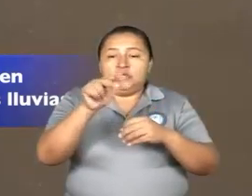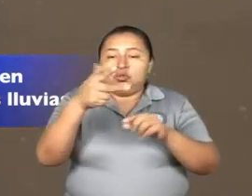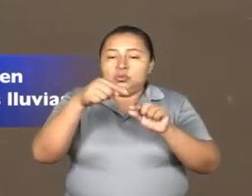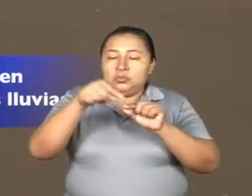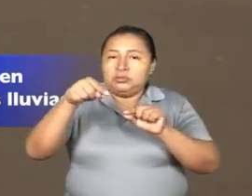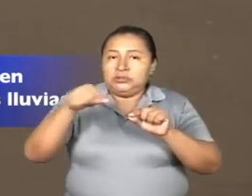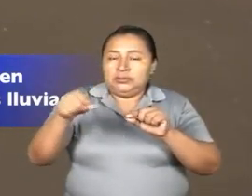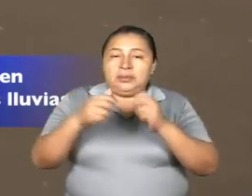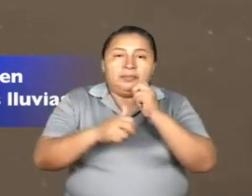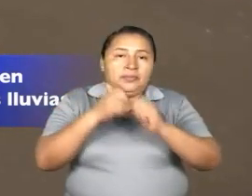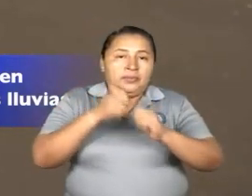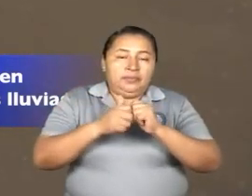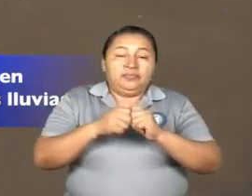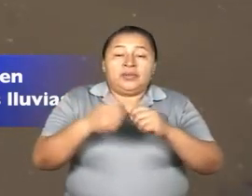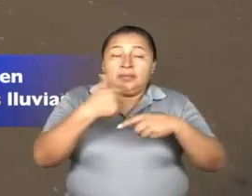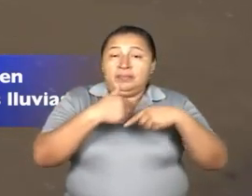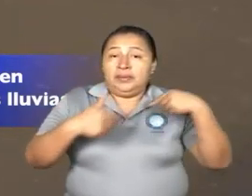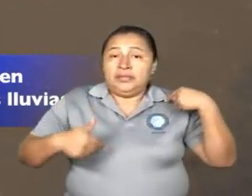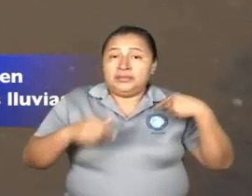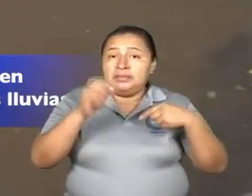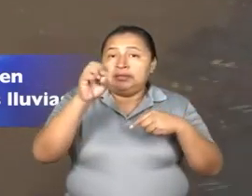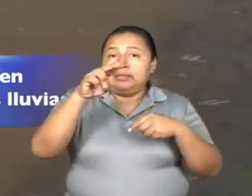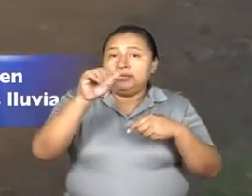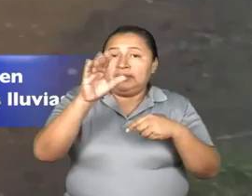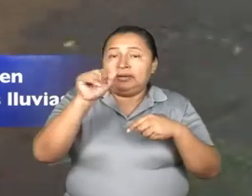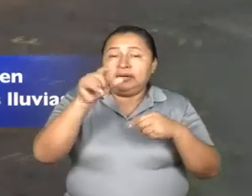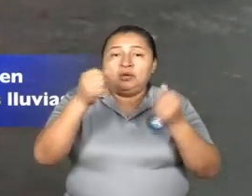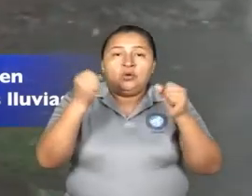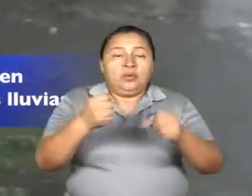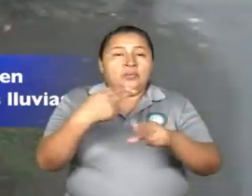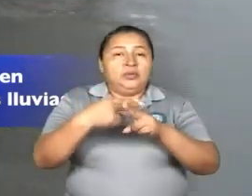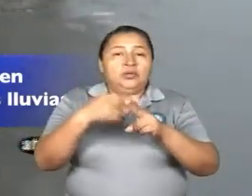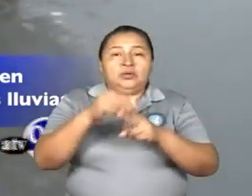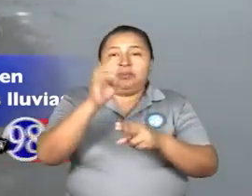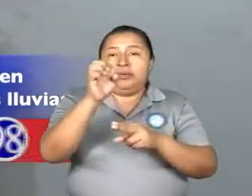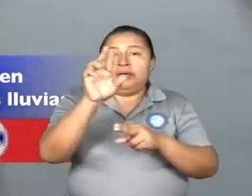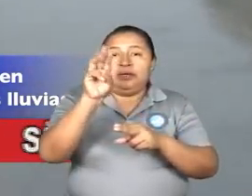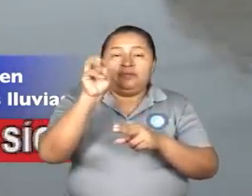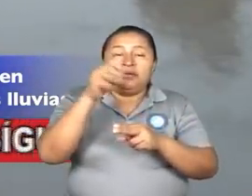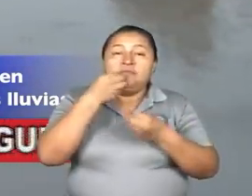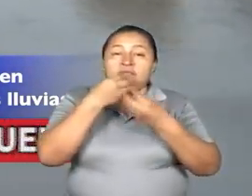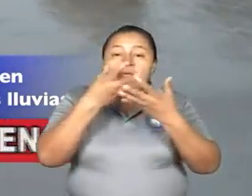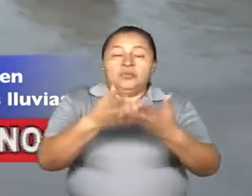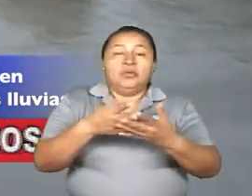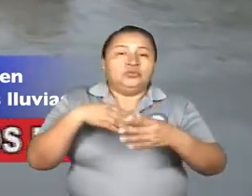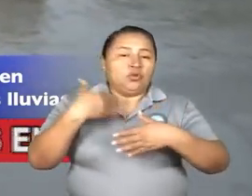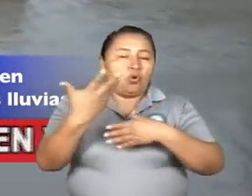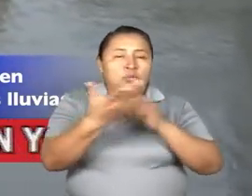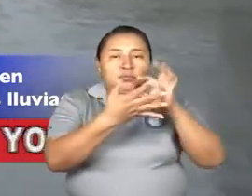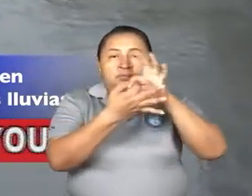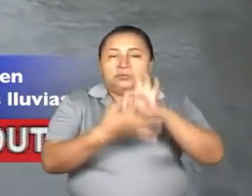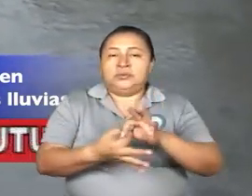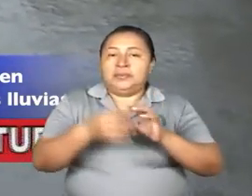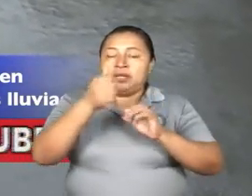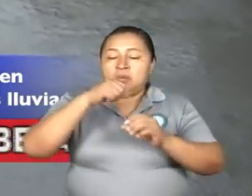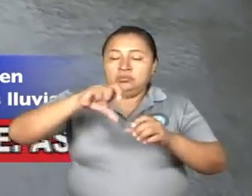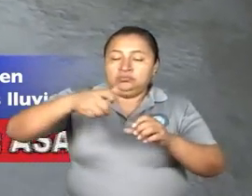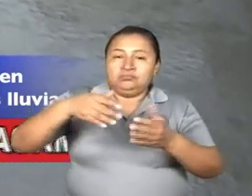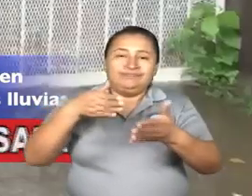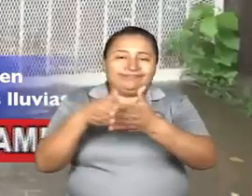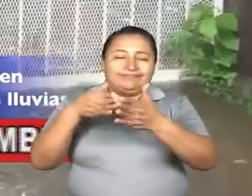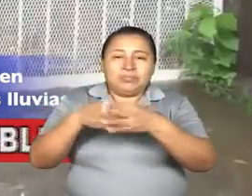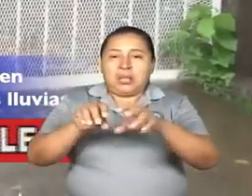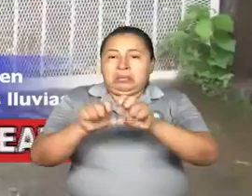municipios. El presidente ejecutivo de ENACAL, compañero Ervin Barreda, informó que todos los sistemas de agua potable afectados por